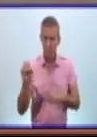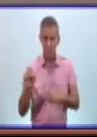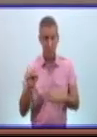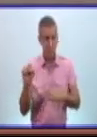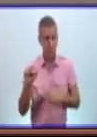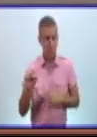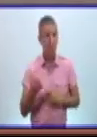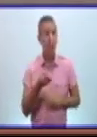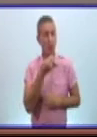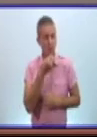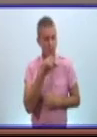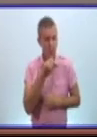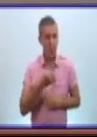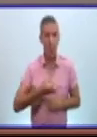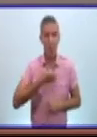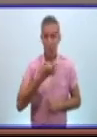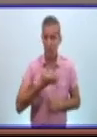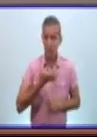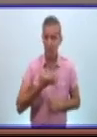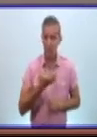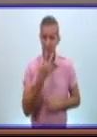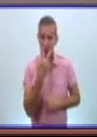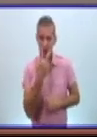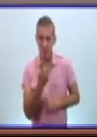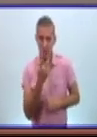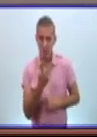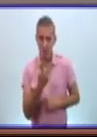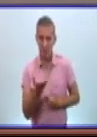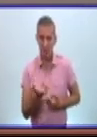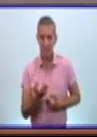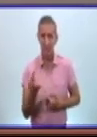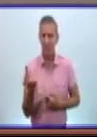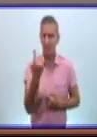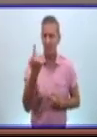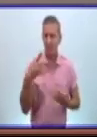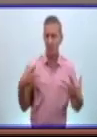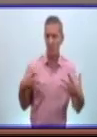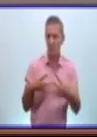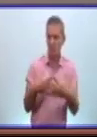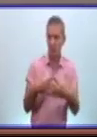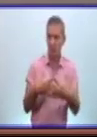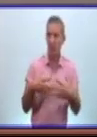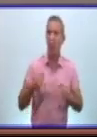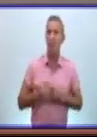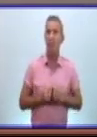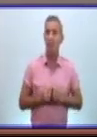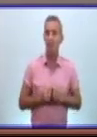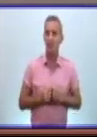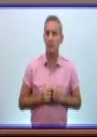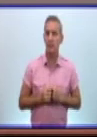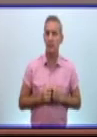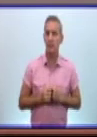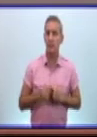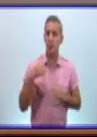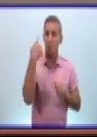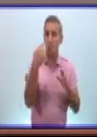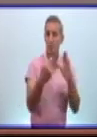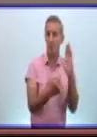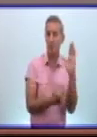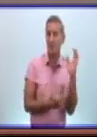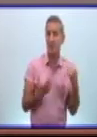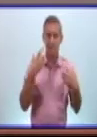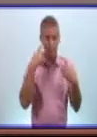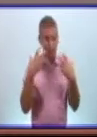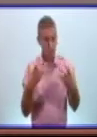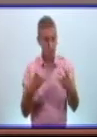decir que estamos en presencia de una mezcla. Ahora bien, un aspecto importante en las mezclas es que en